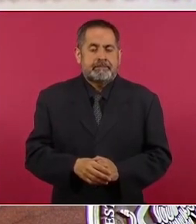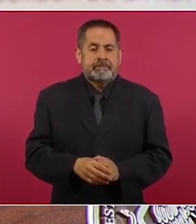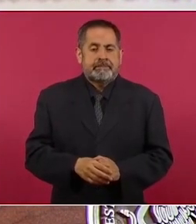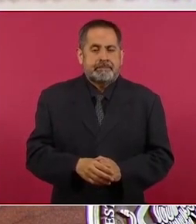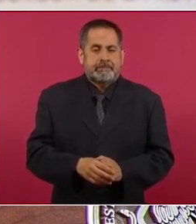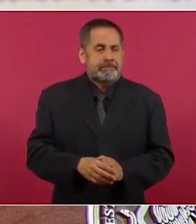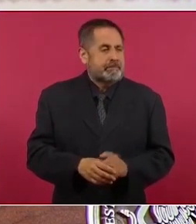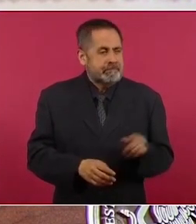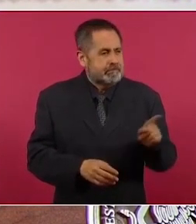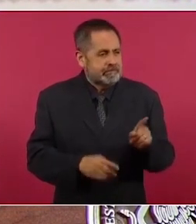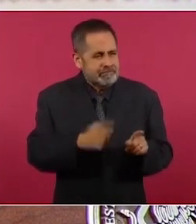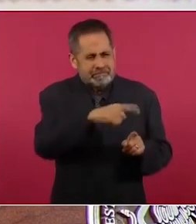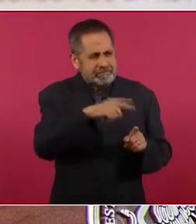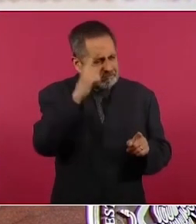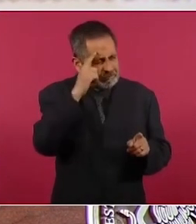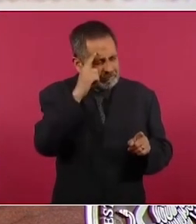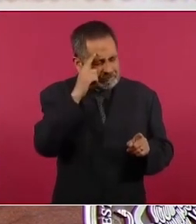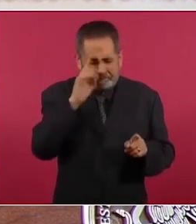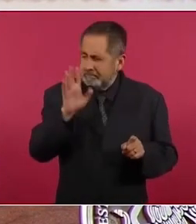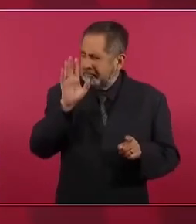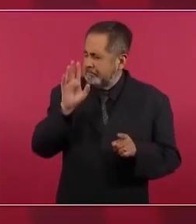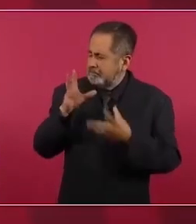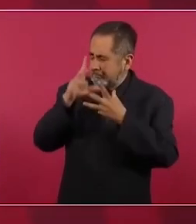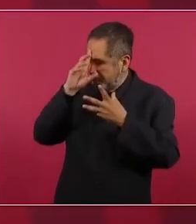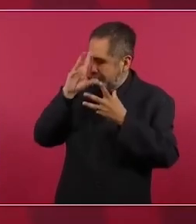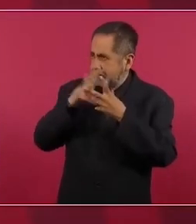Como que eso no sucedió.